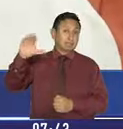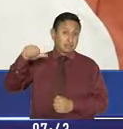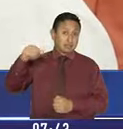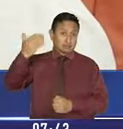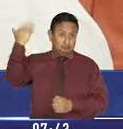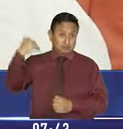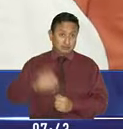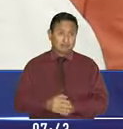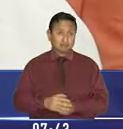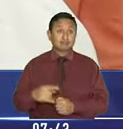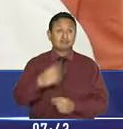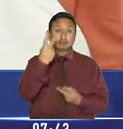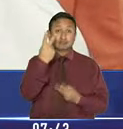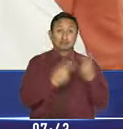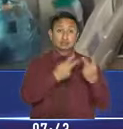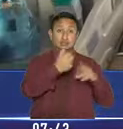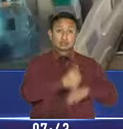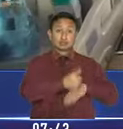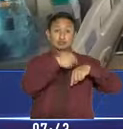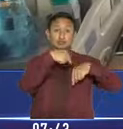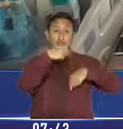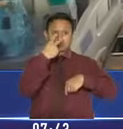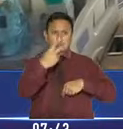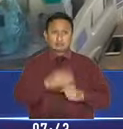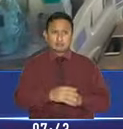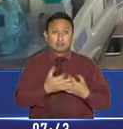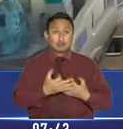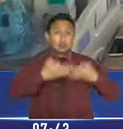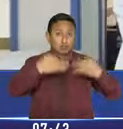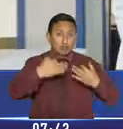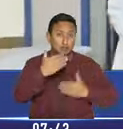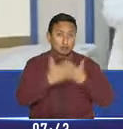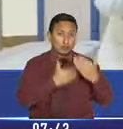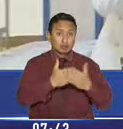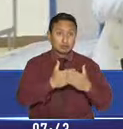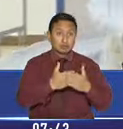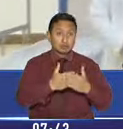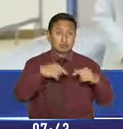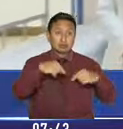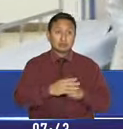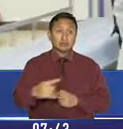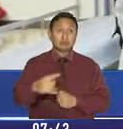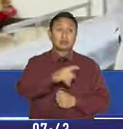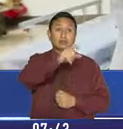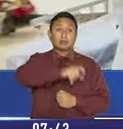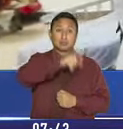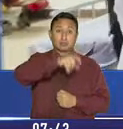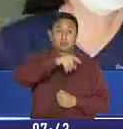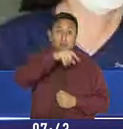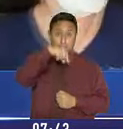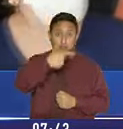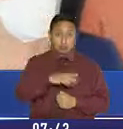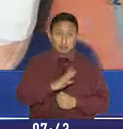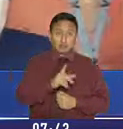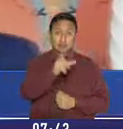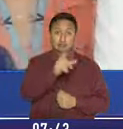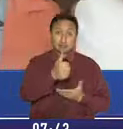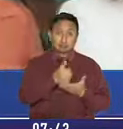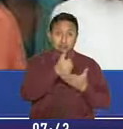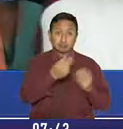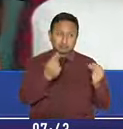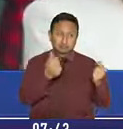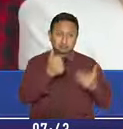Estado evidenció el cumplimiento de los procesos implementados para que la ciudadanía pueda ser atendida de manera oportuna, rápida y con calidad. En